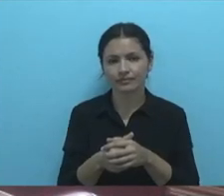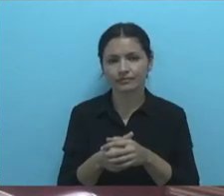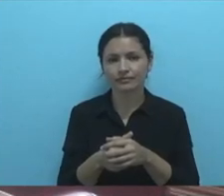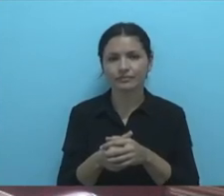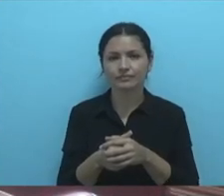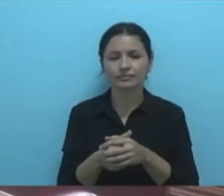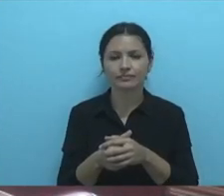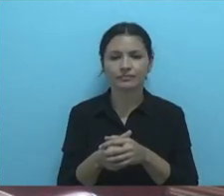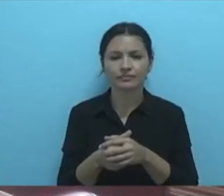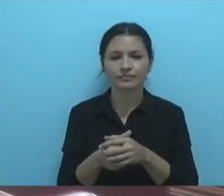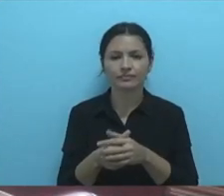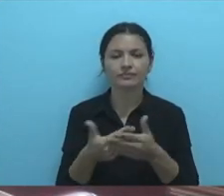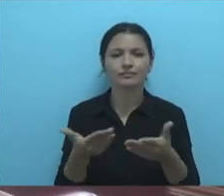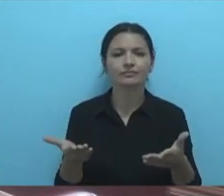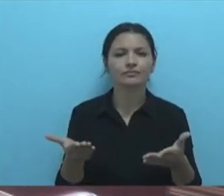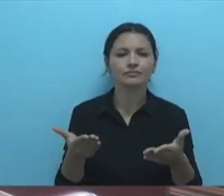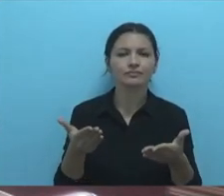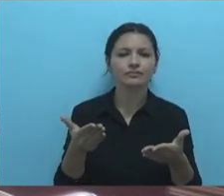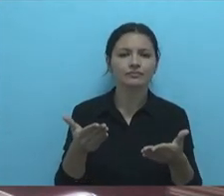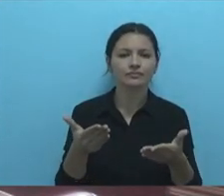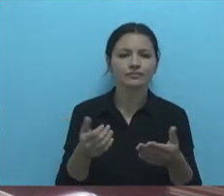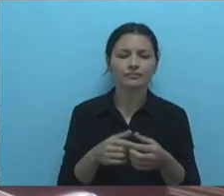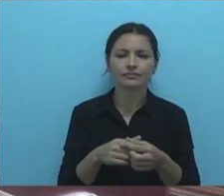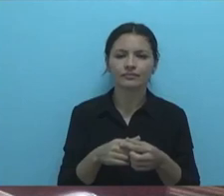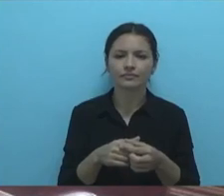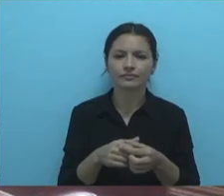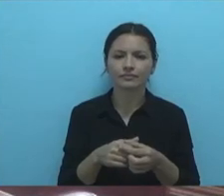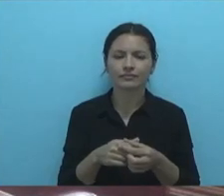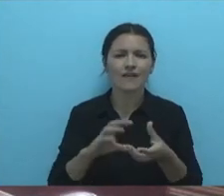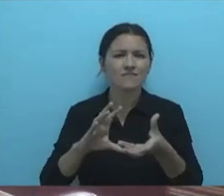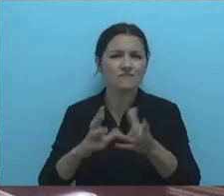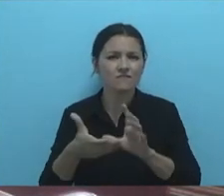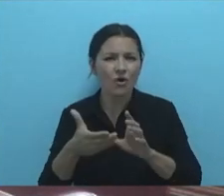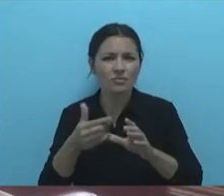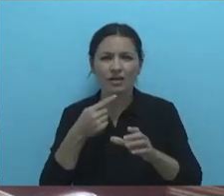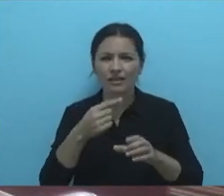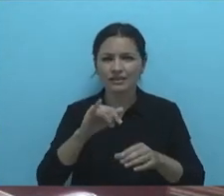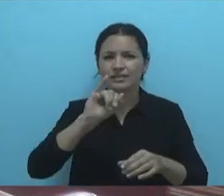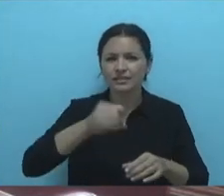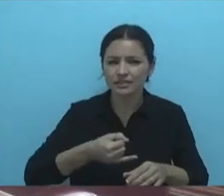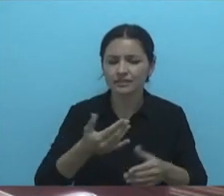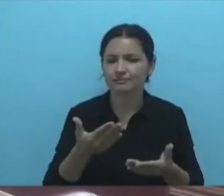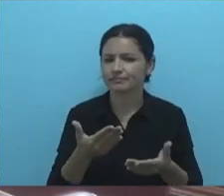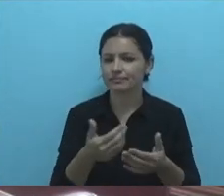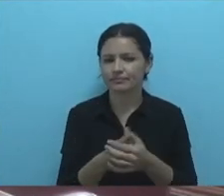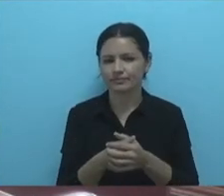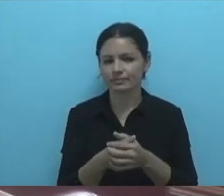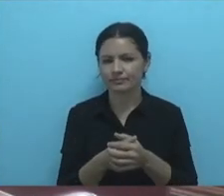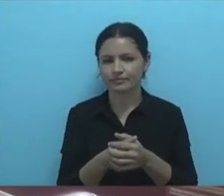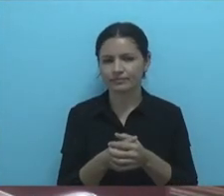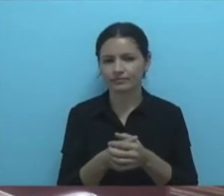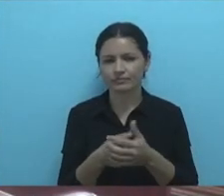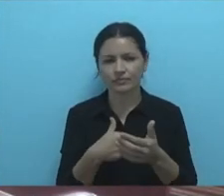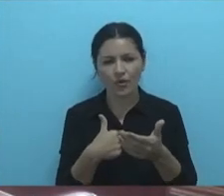Si se quiere lo más negativo es la forma y el antecedente que puede generar